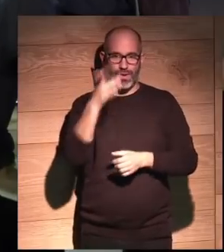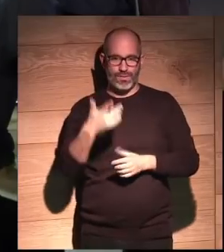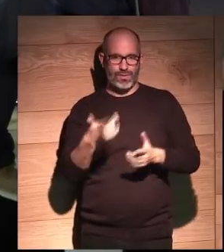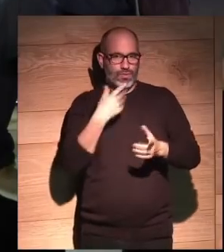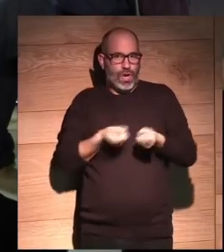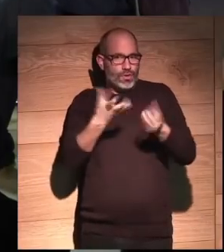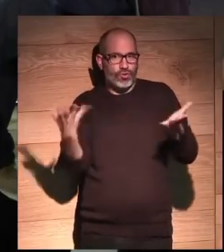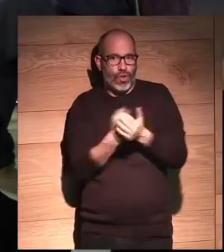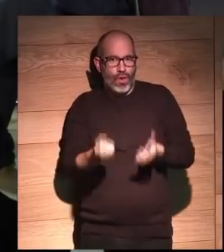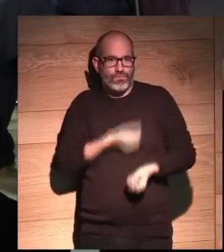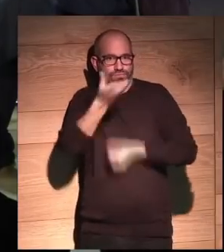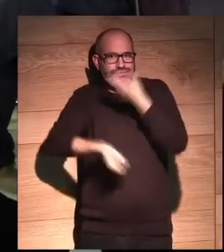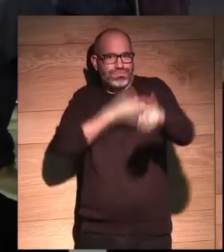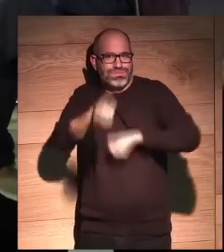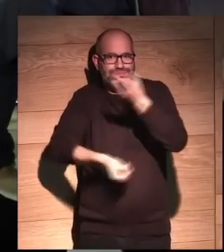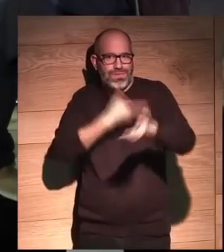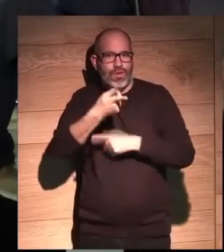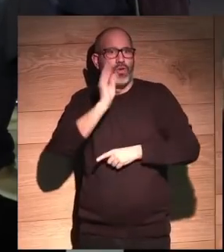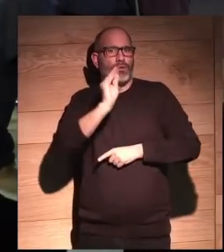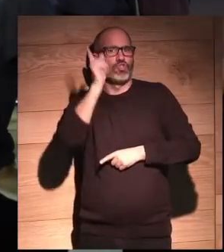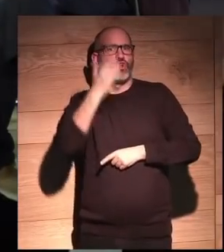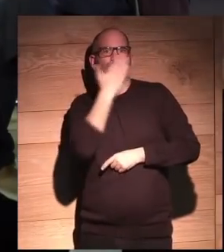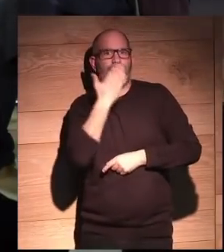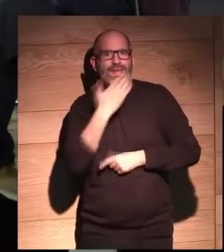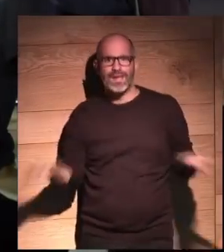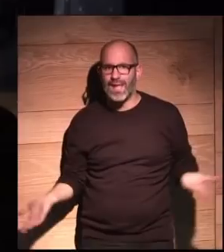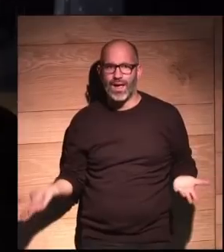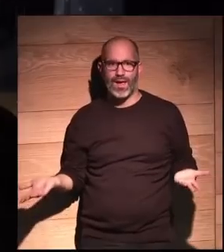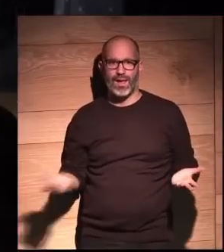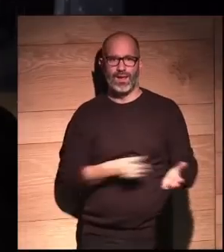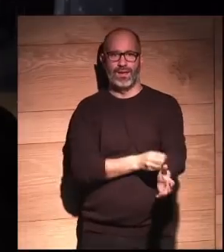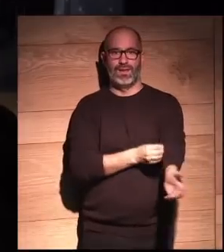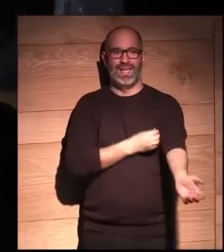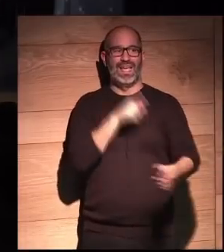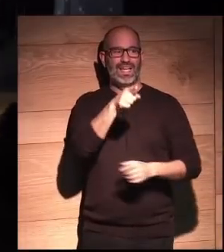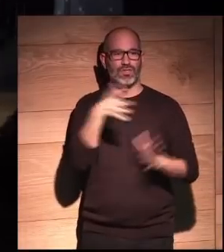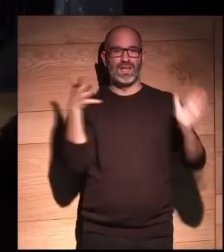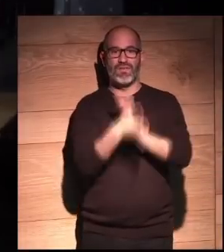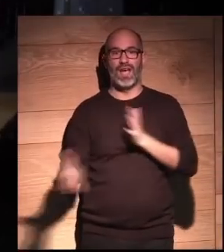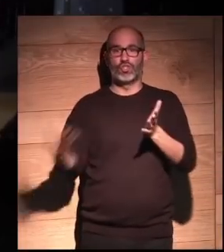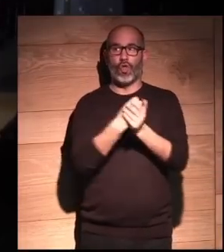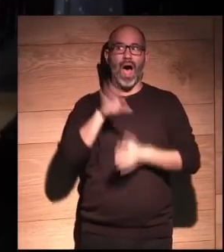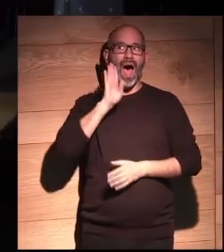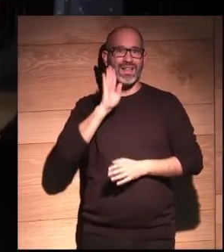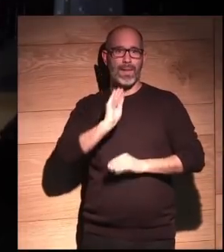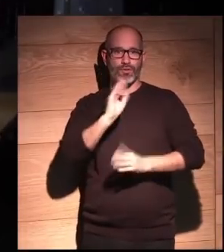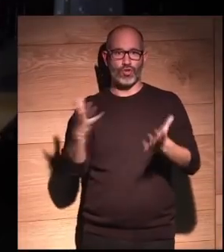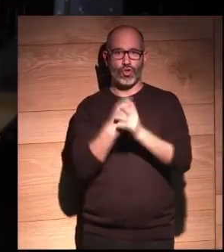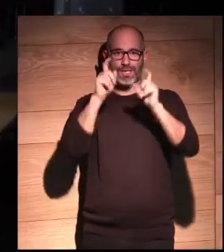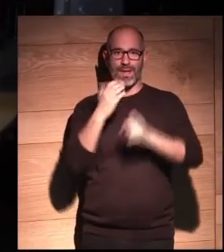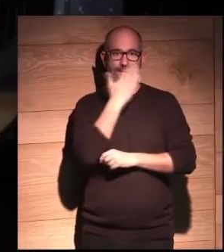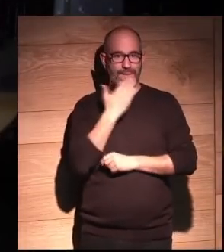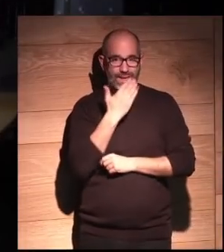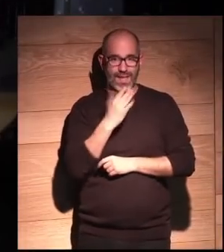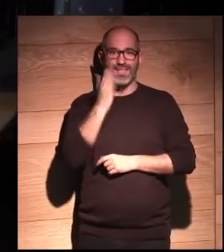estás contando todo el libro. Te estás yendo por las ramas y te he preguntado por servilleta, macho. O sea, esto viene todo de que le he preguntado por servilleta. Fíjate servilleta. Por dónde se ha ido.